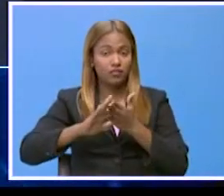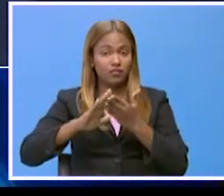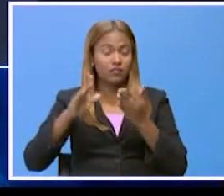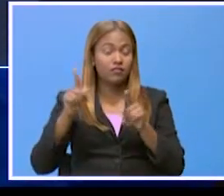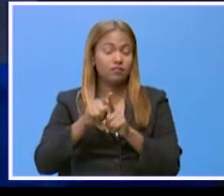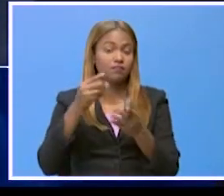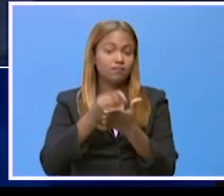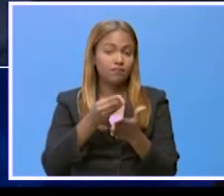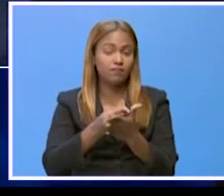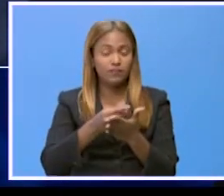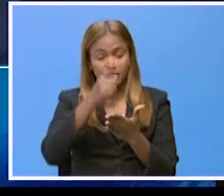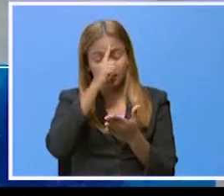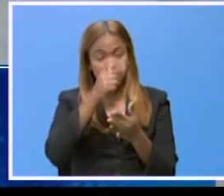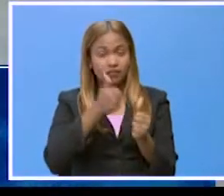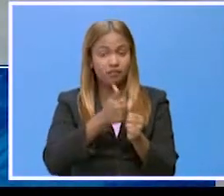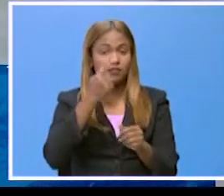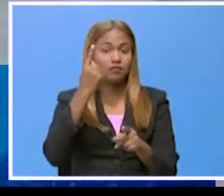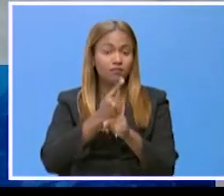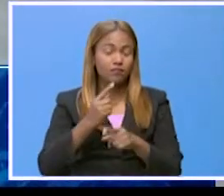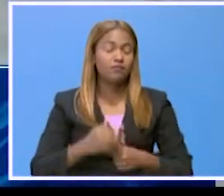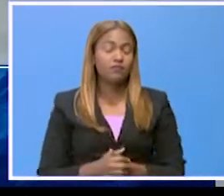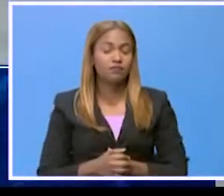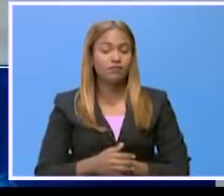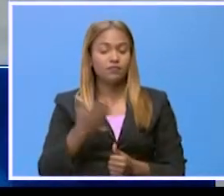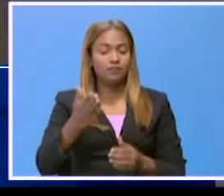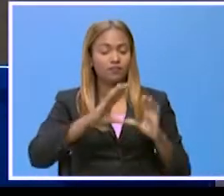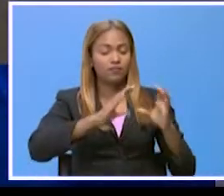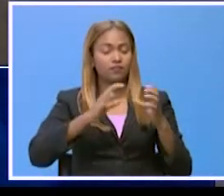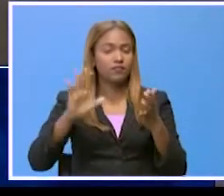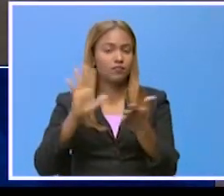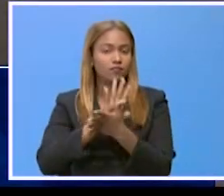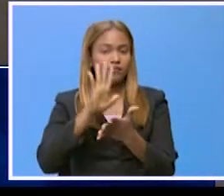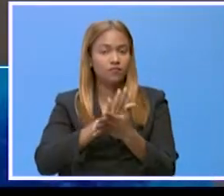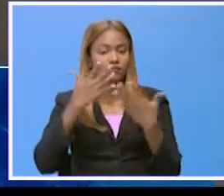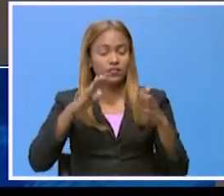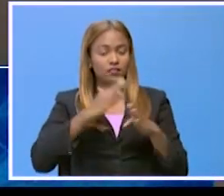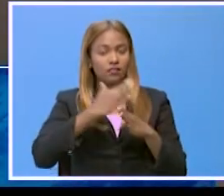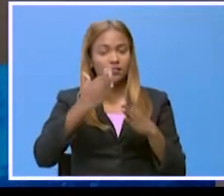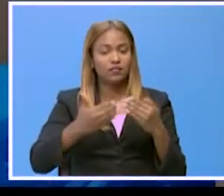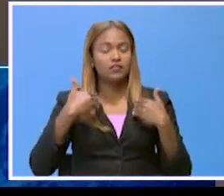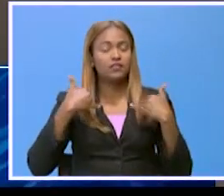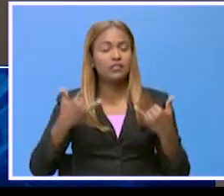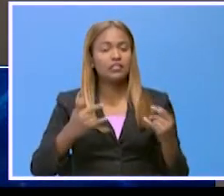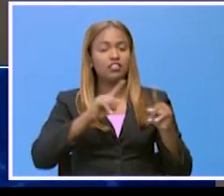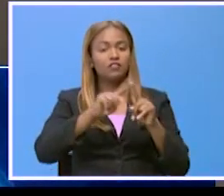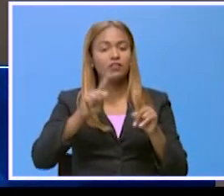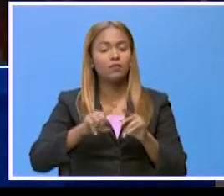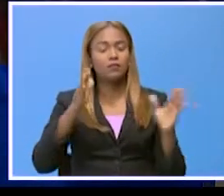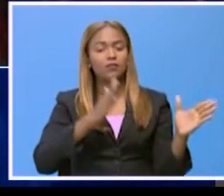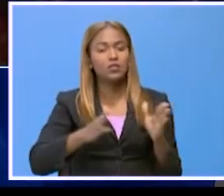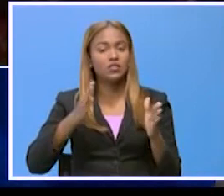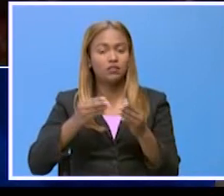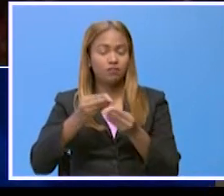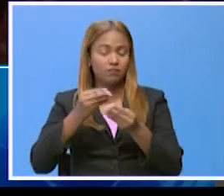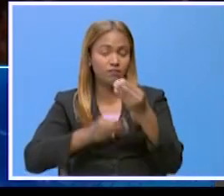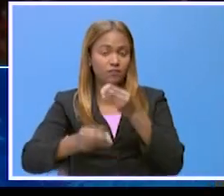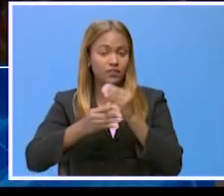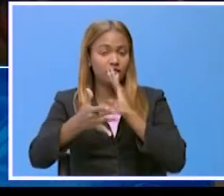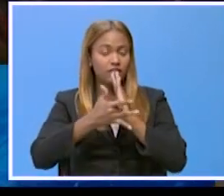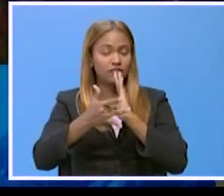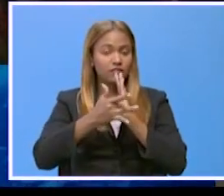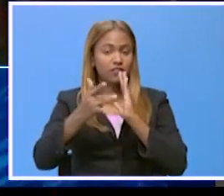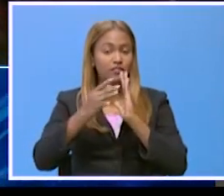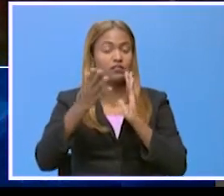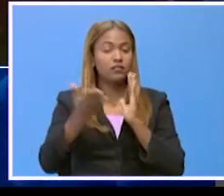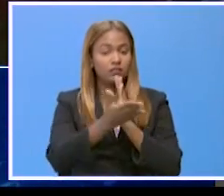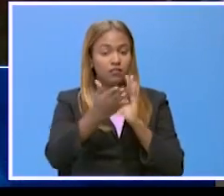presupuestos originales estos centros educativos ya terminados se encuentran en diferentes procesos financieros técnicos o